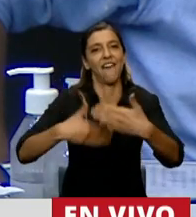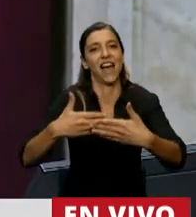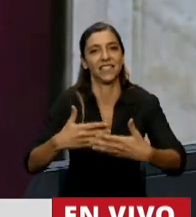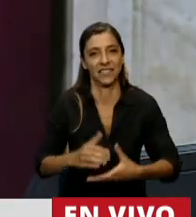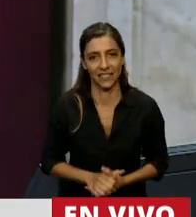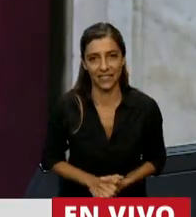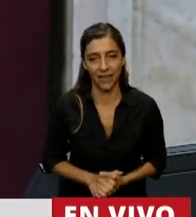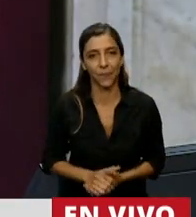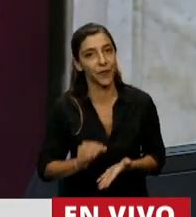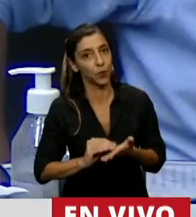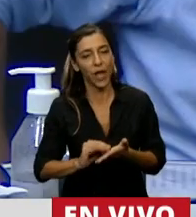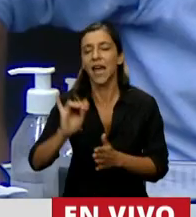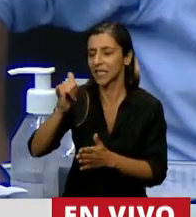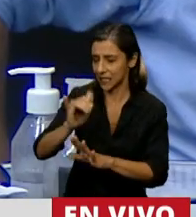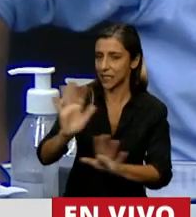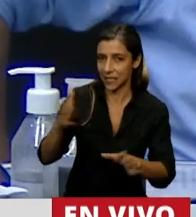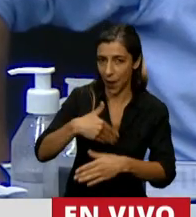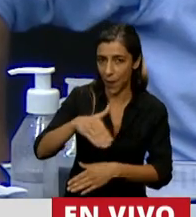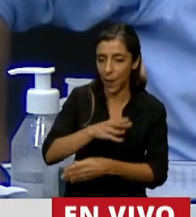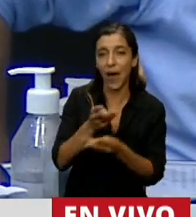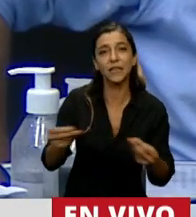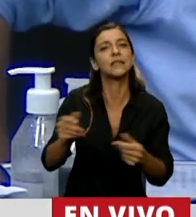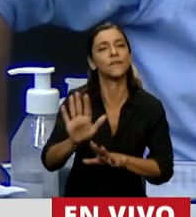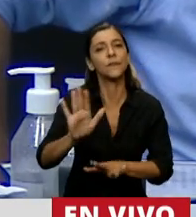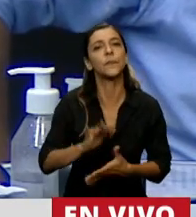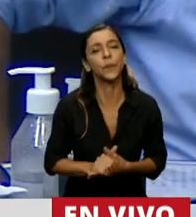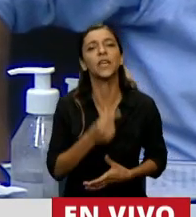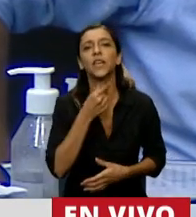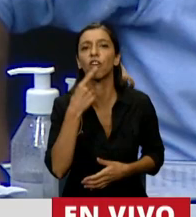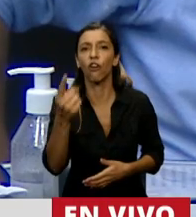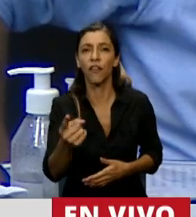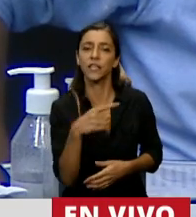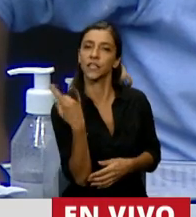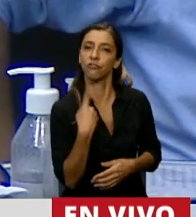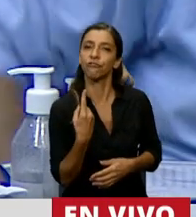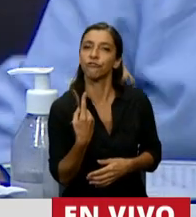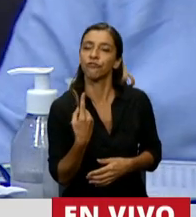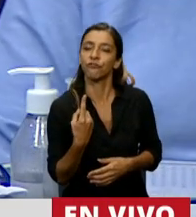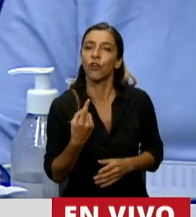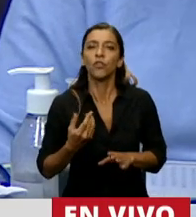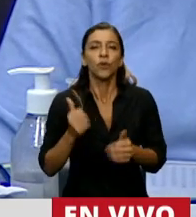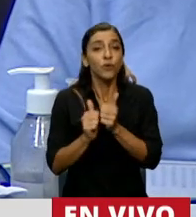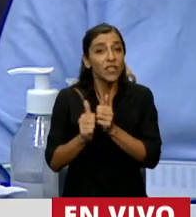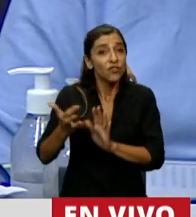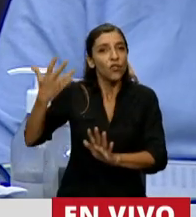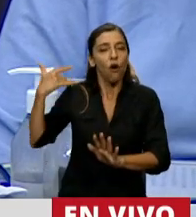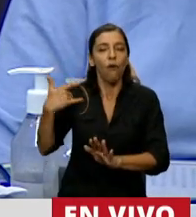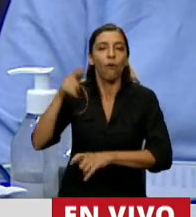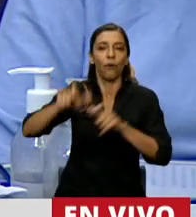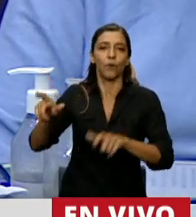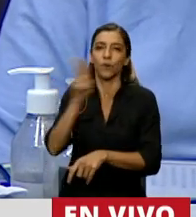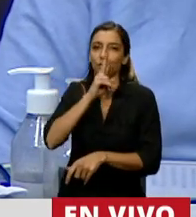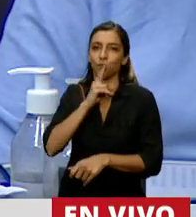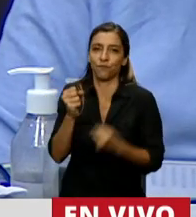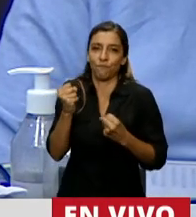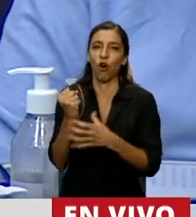Diputada Siley. Finalmente, y para cerrar, presidente, no quiero dejar de decir que tuvimos grandes mujeres en nuestra historia. Es